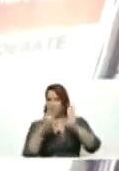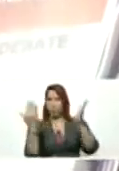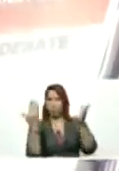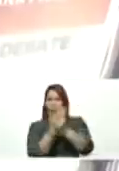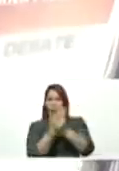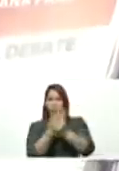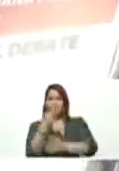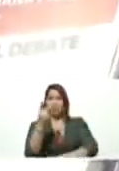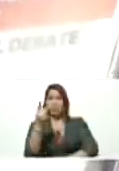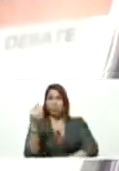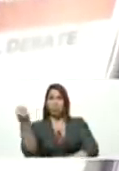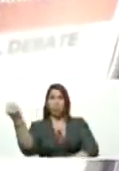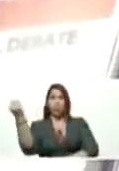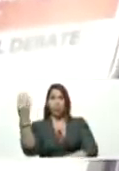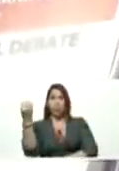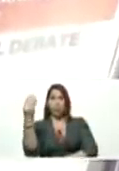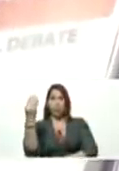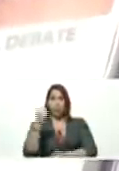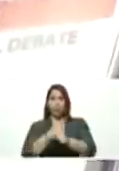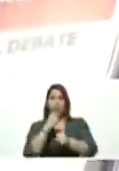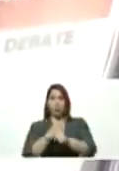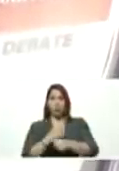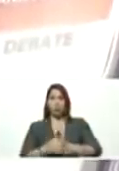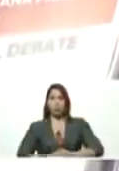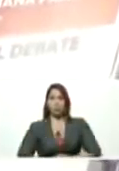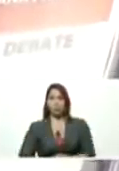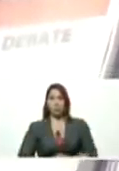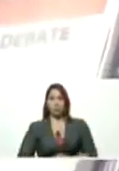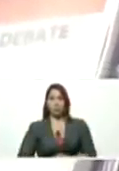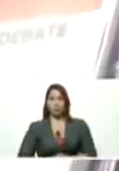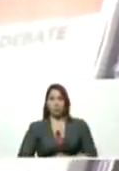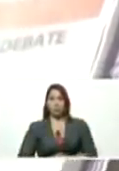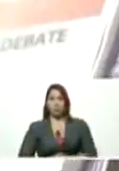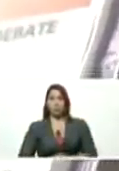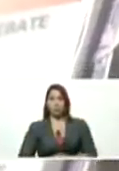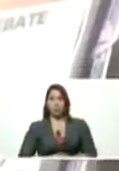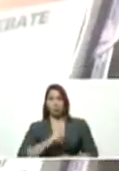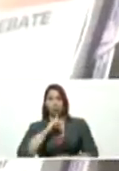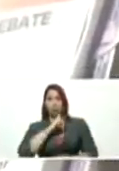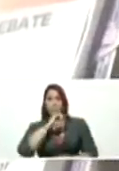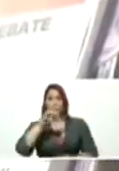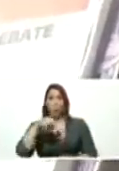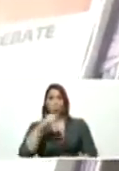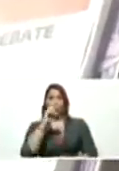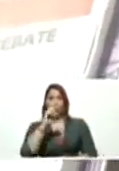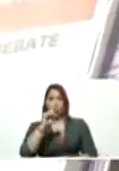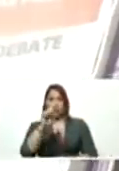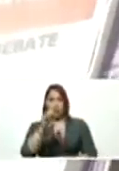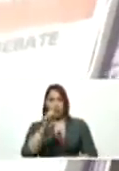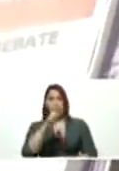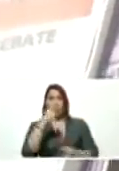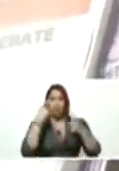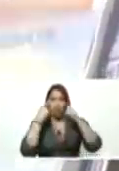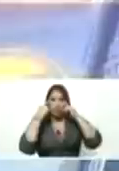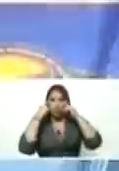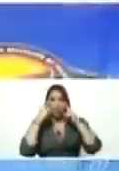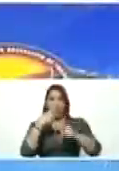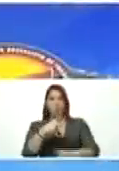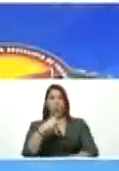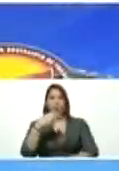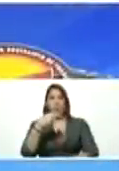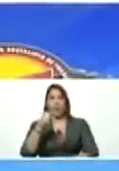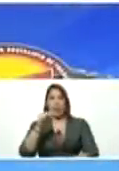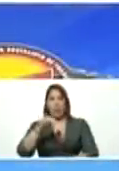segundo congreso de la clase obrera josé chino khan consolidando la patria